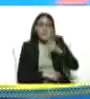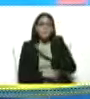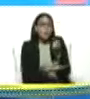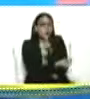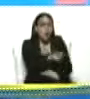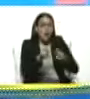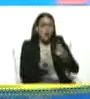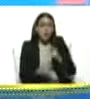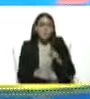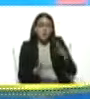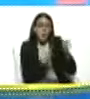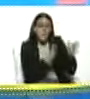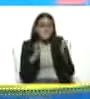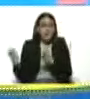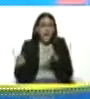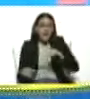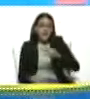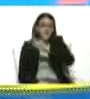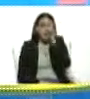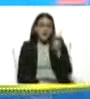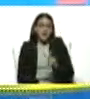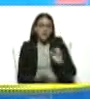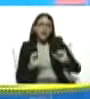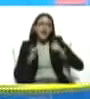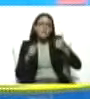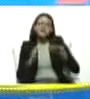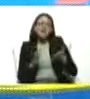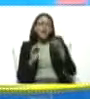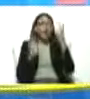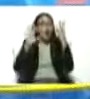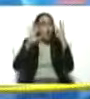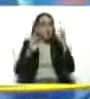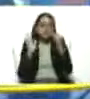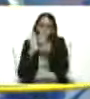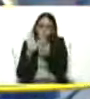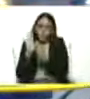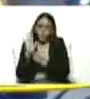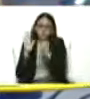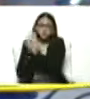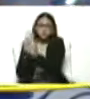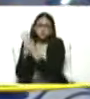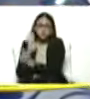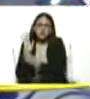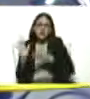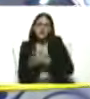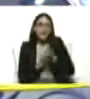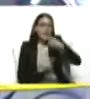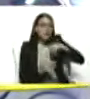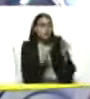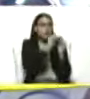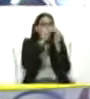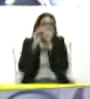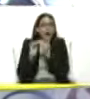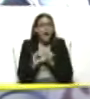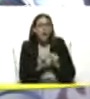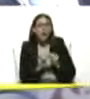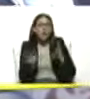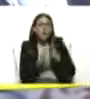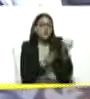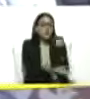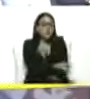llamo empezó con 8 motores para articular la potencialidad real de una